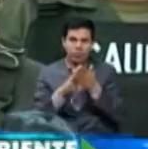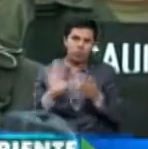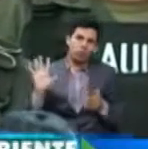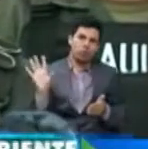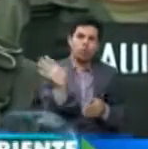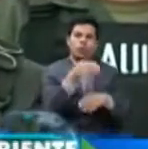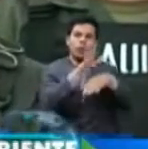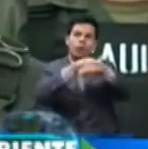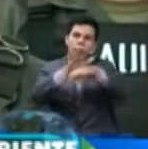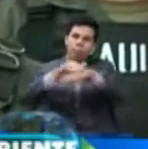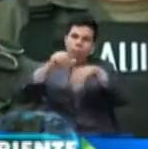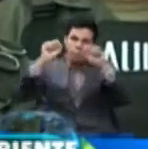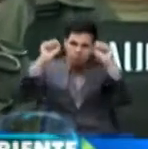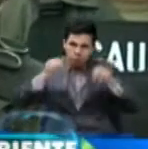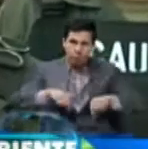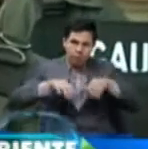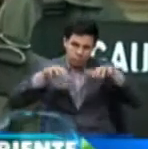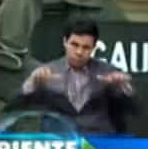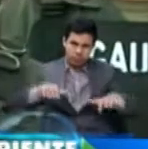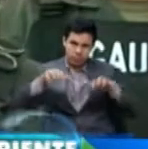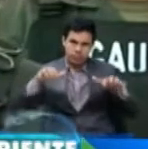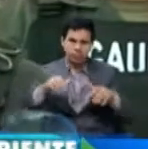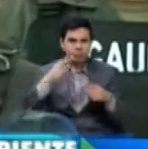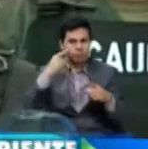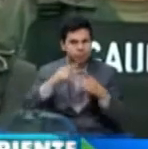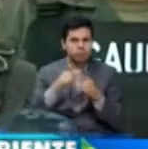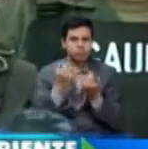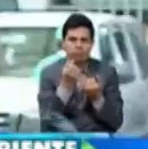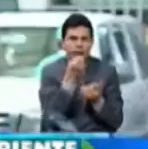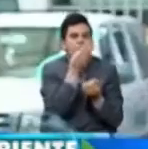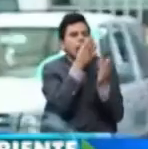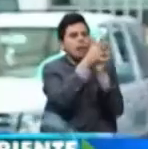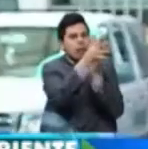confíe en las autoridades por intermedio de la denuncia.